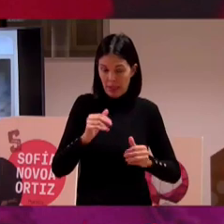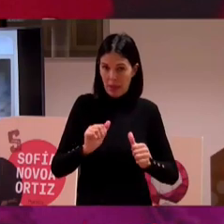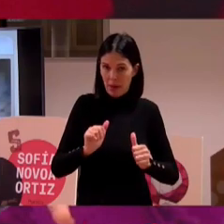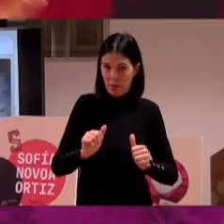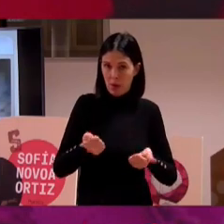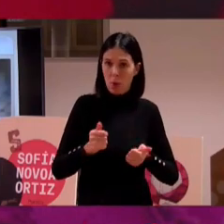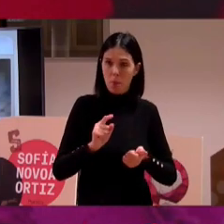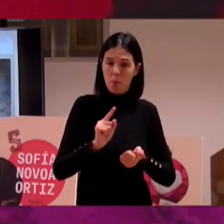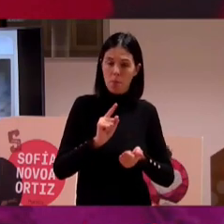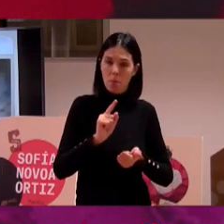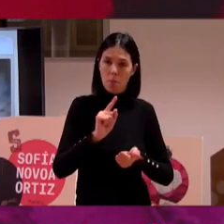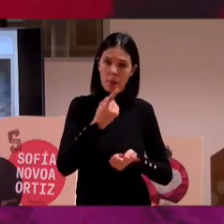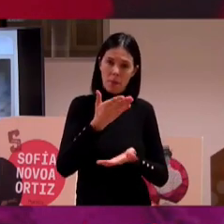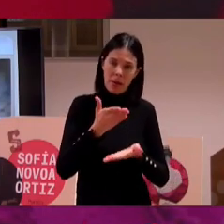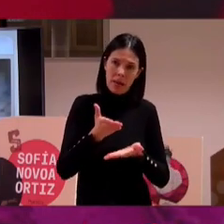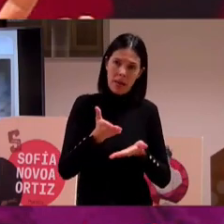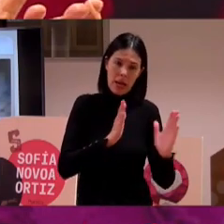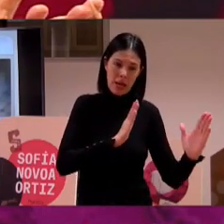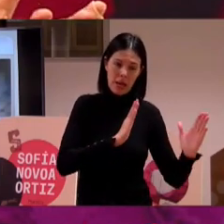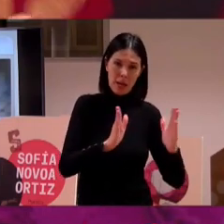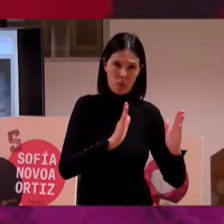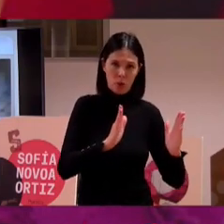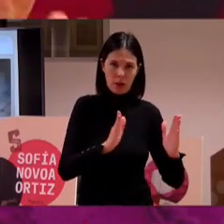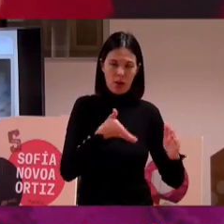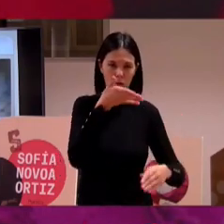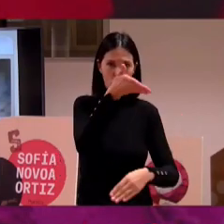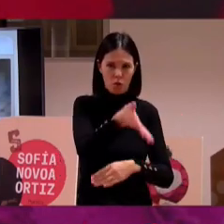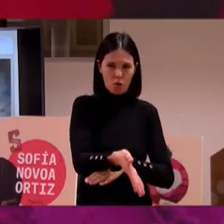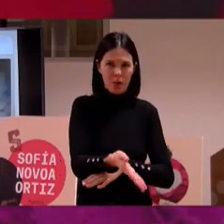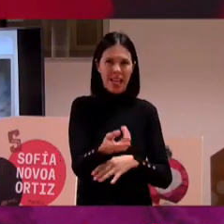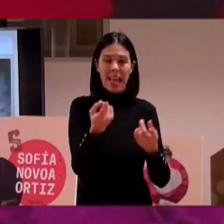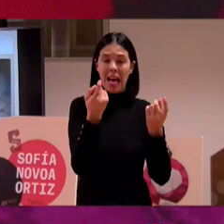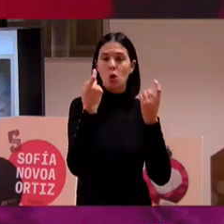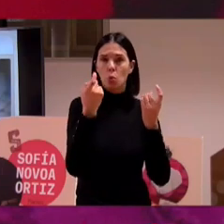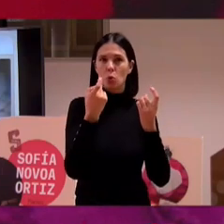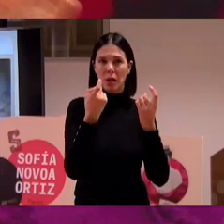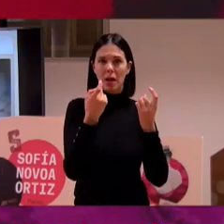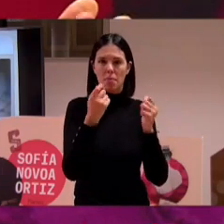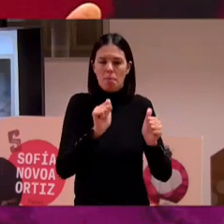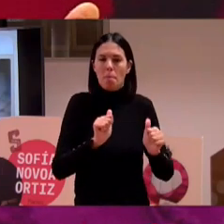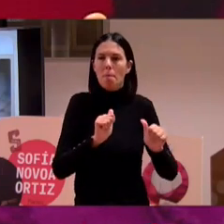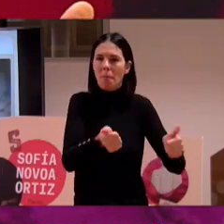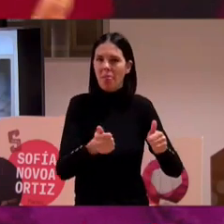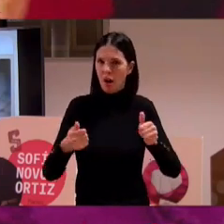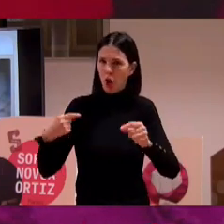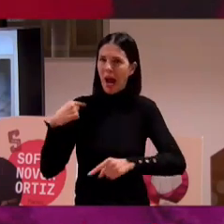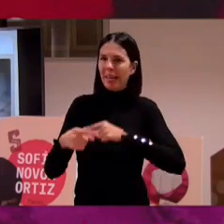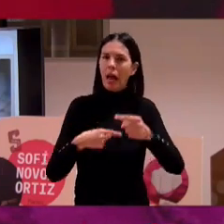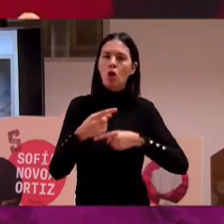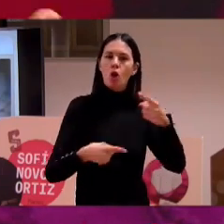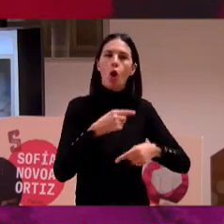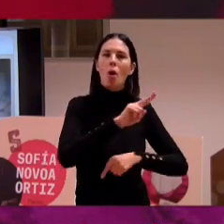no primeiro tramo. La primera vez que estivo allí de alumna era cuando comenzaron a Xeración do